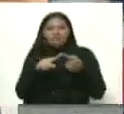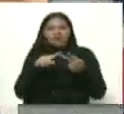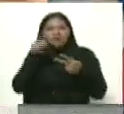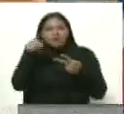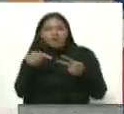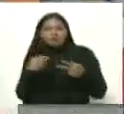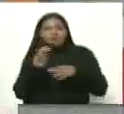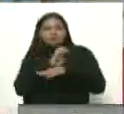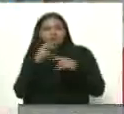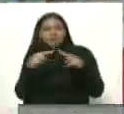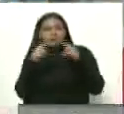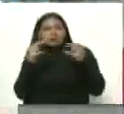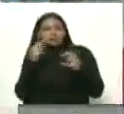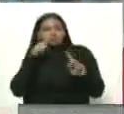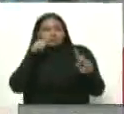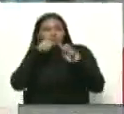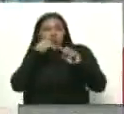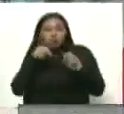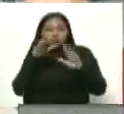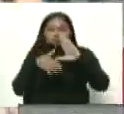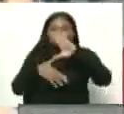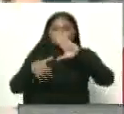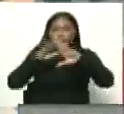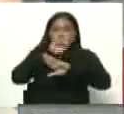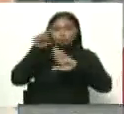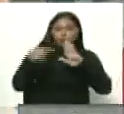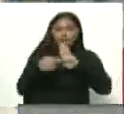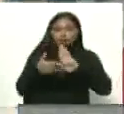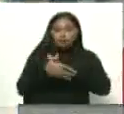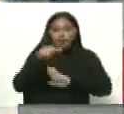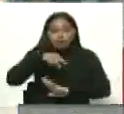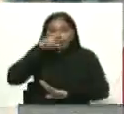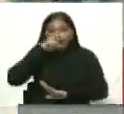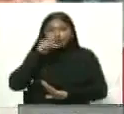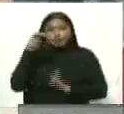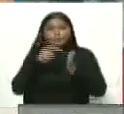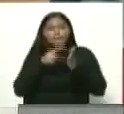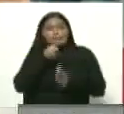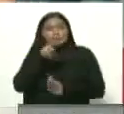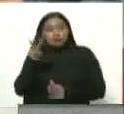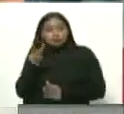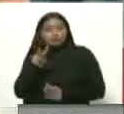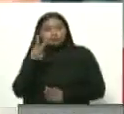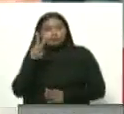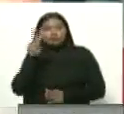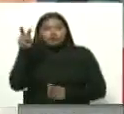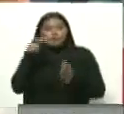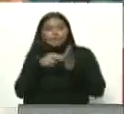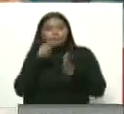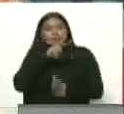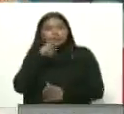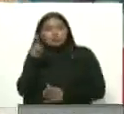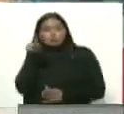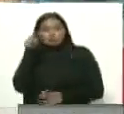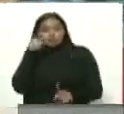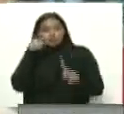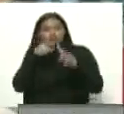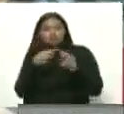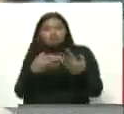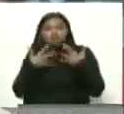este continente. Así que estamos este año 2022. Si el 2021 estuvo lleno de